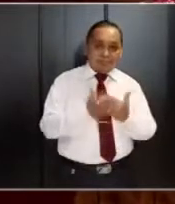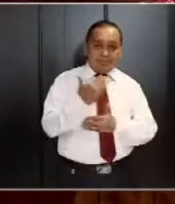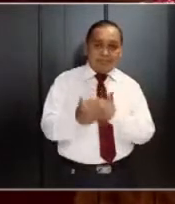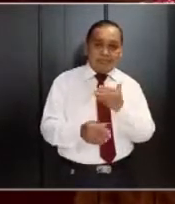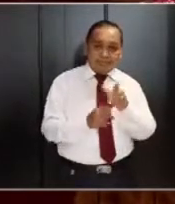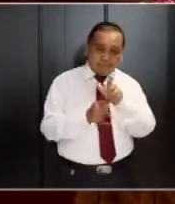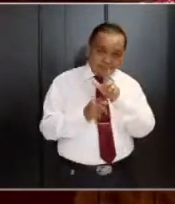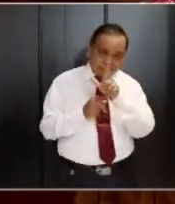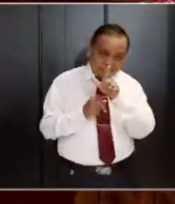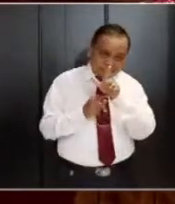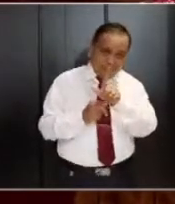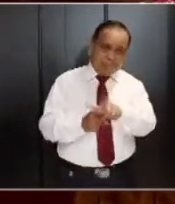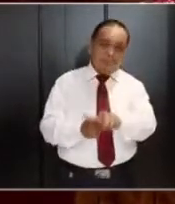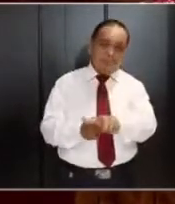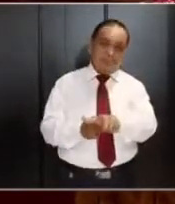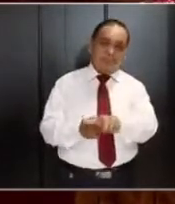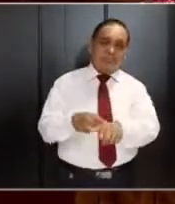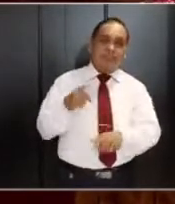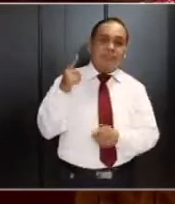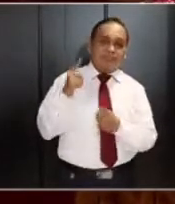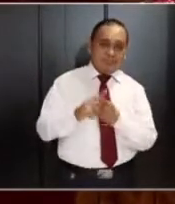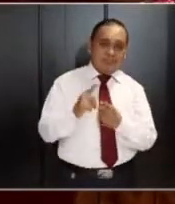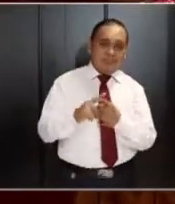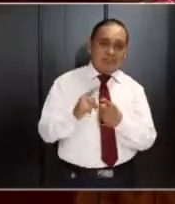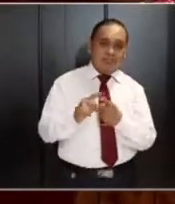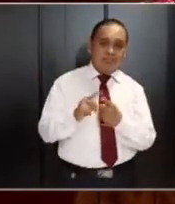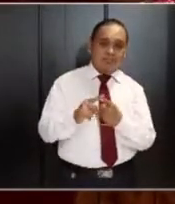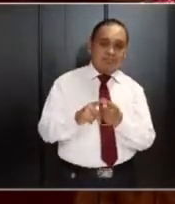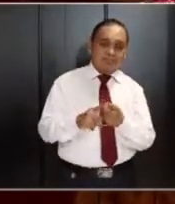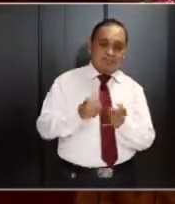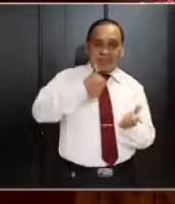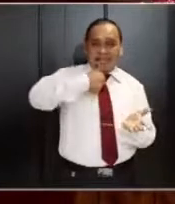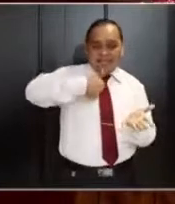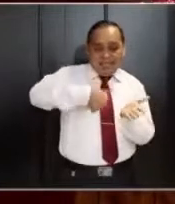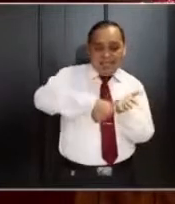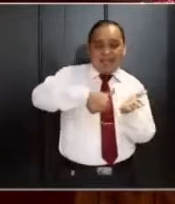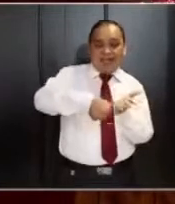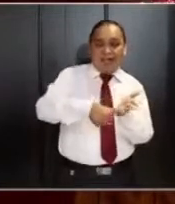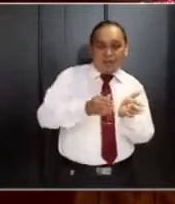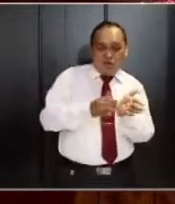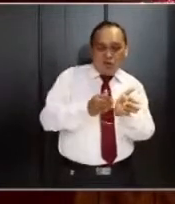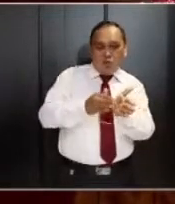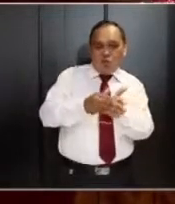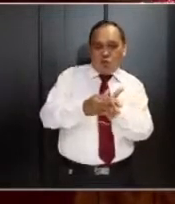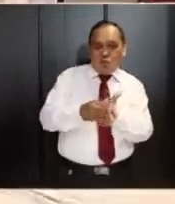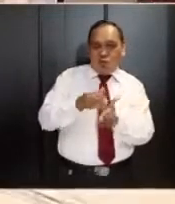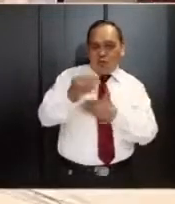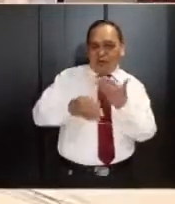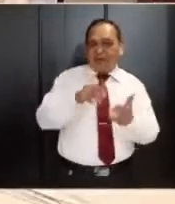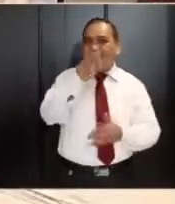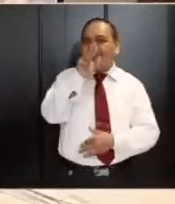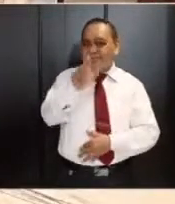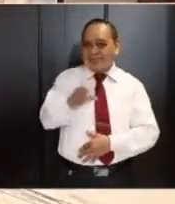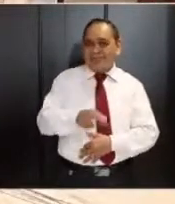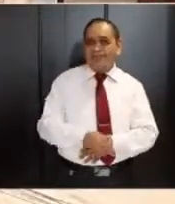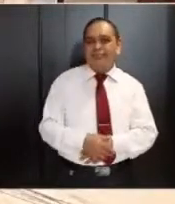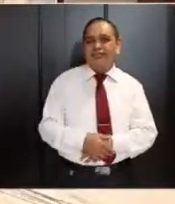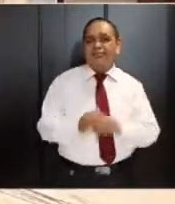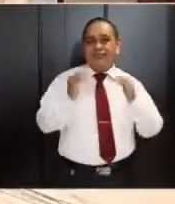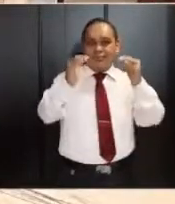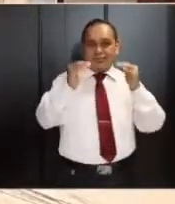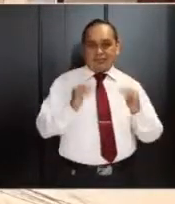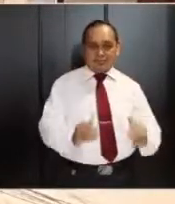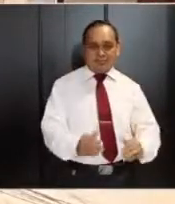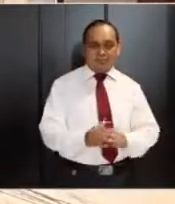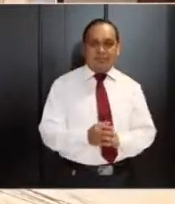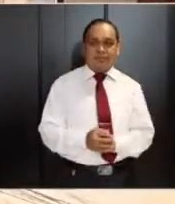estas cartas intención, sé que una de ellas va más avanzada y vamos a ver cuál es el resultado, ¿no? Así es, gobernador. Aparte de las indicaciones que usted